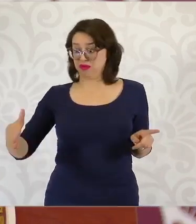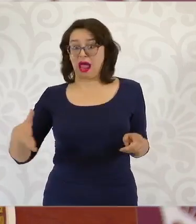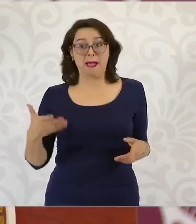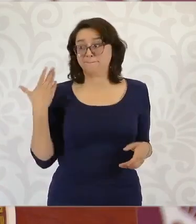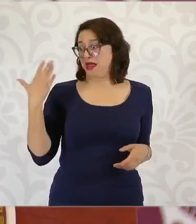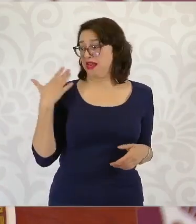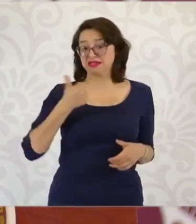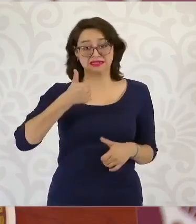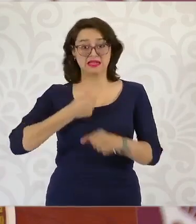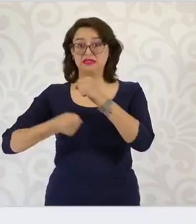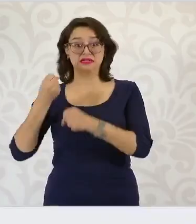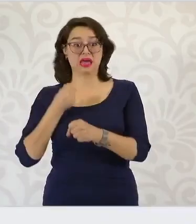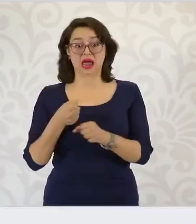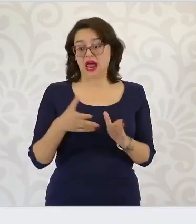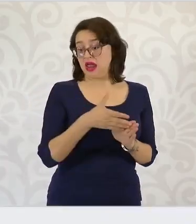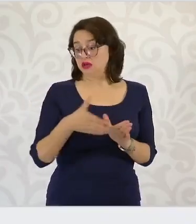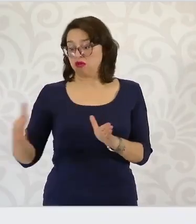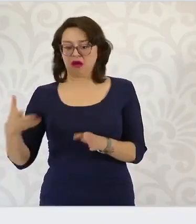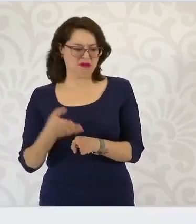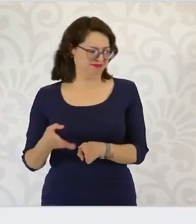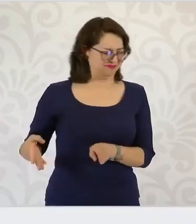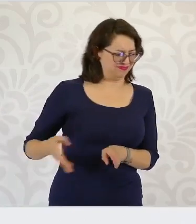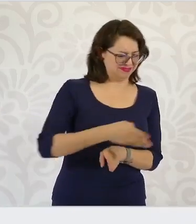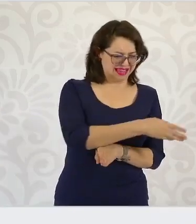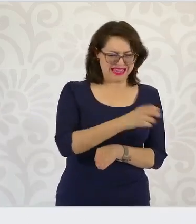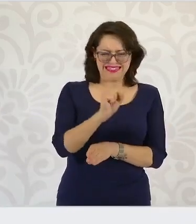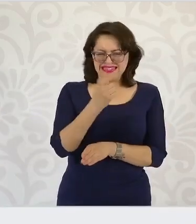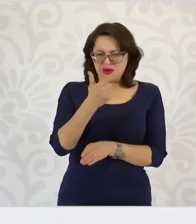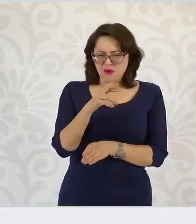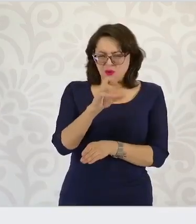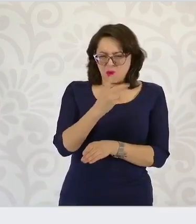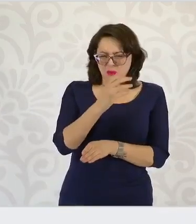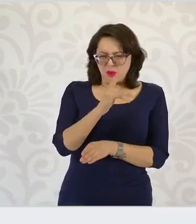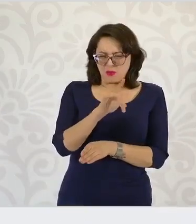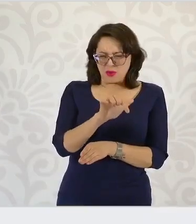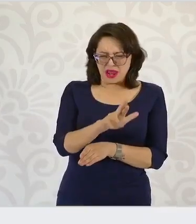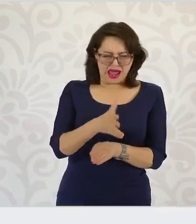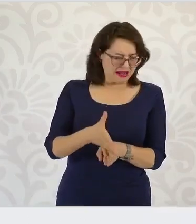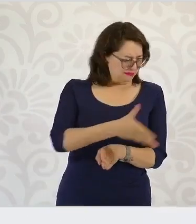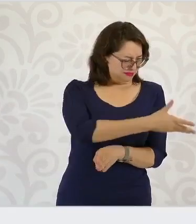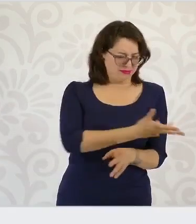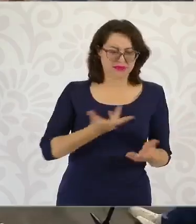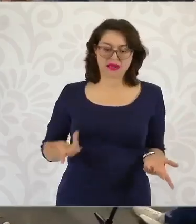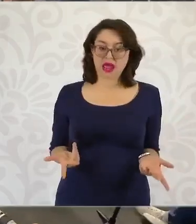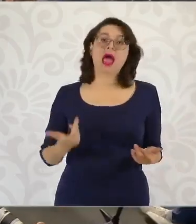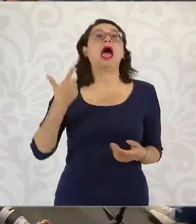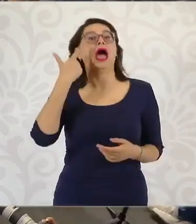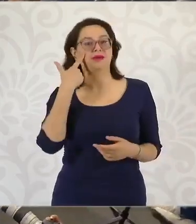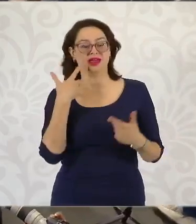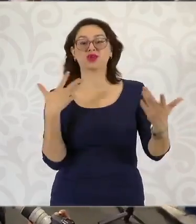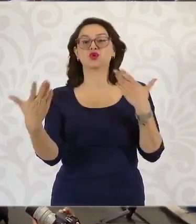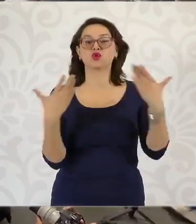Obrador, que aquel esquema de seguro popular. O sea, vayan a algunos de los estados que no se han